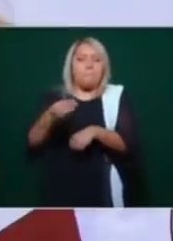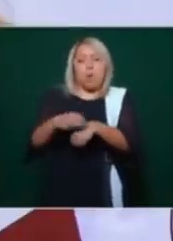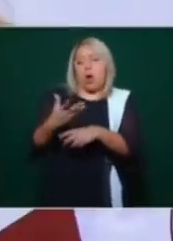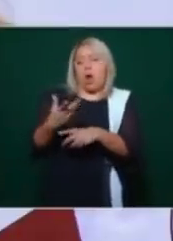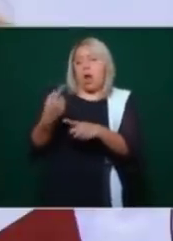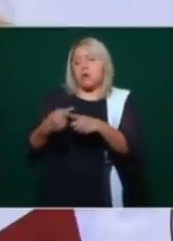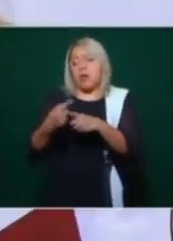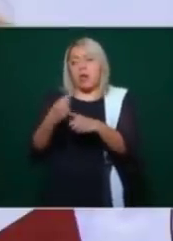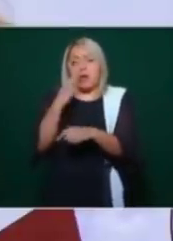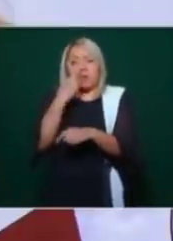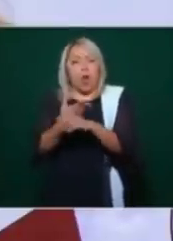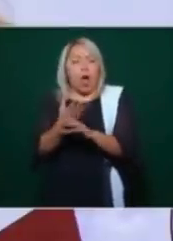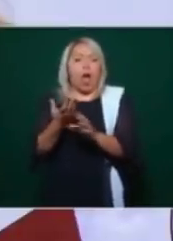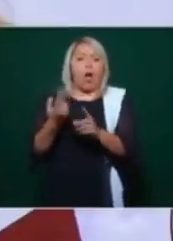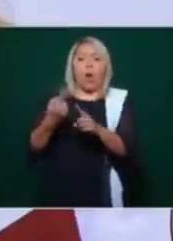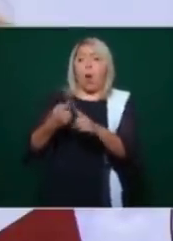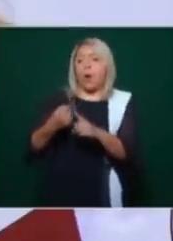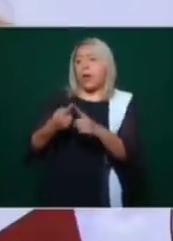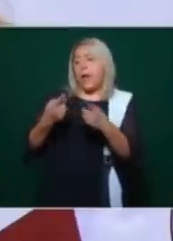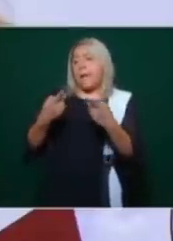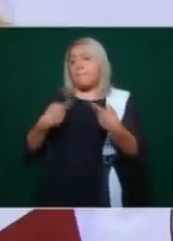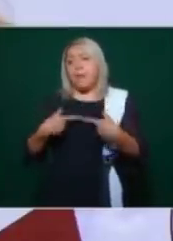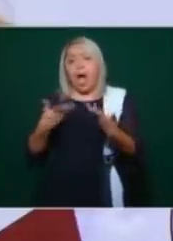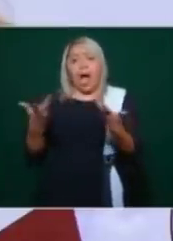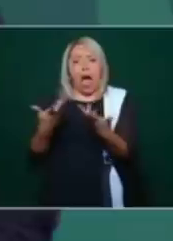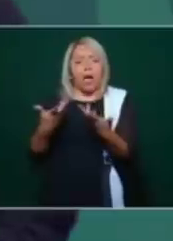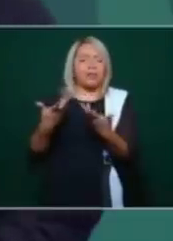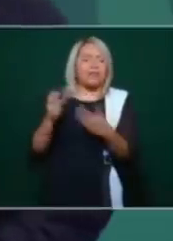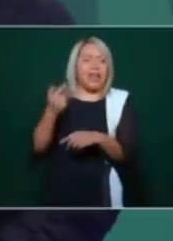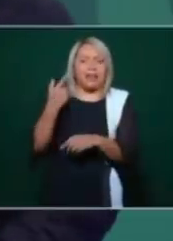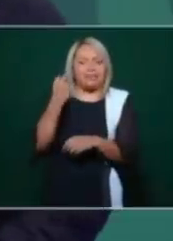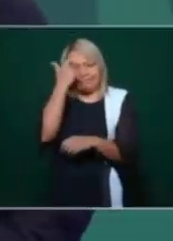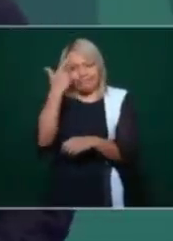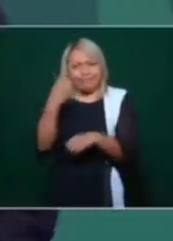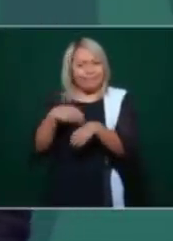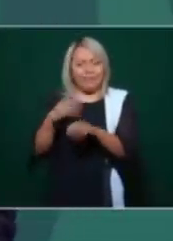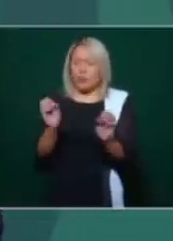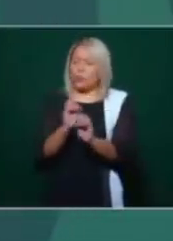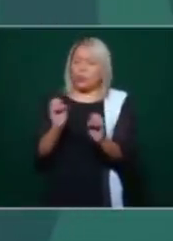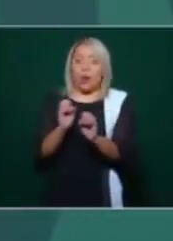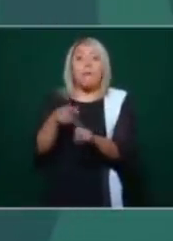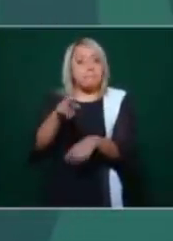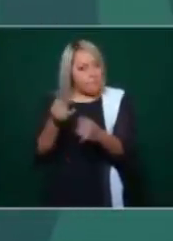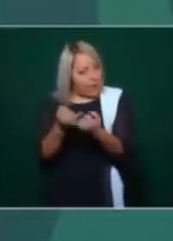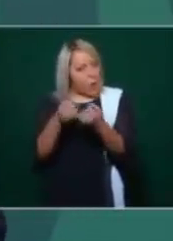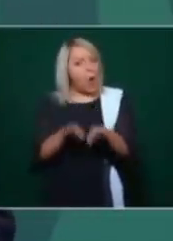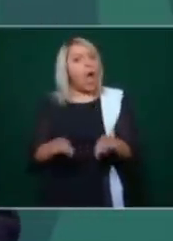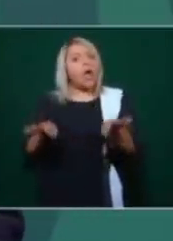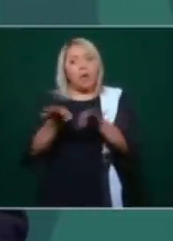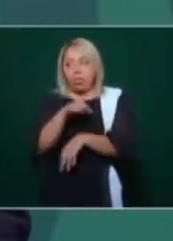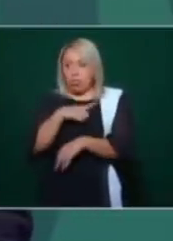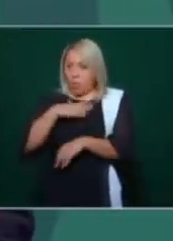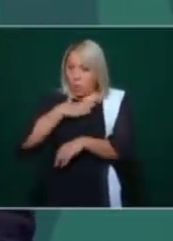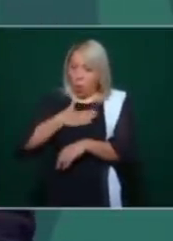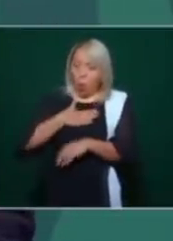fabricar delitos a nadie y al mismo tiempo que no haya impunidad para nadie.